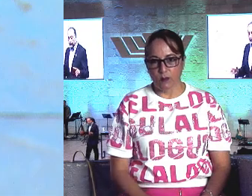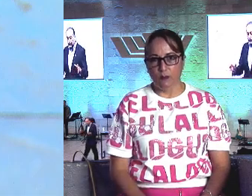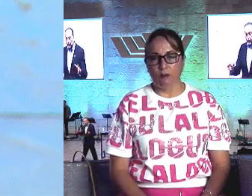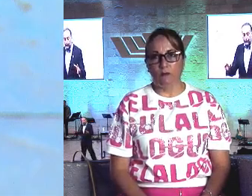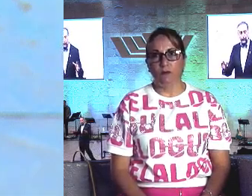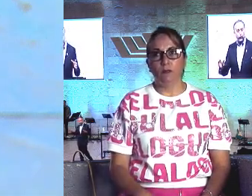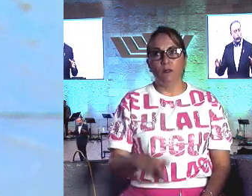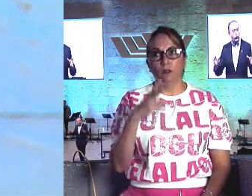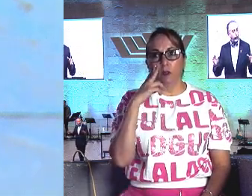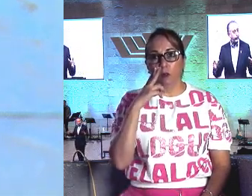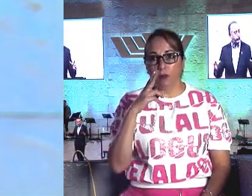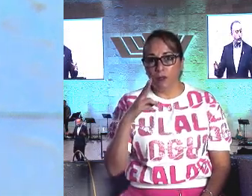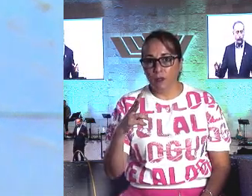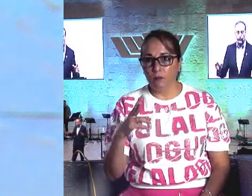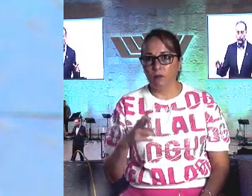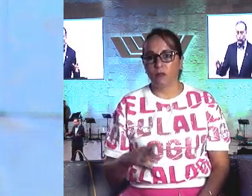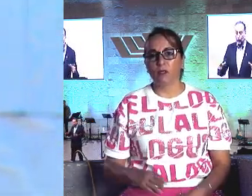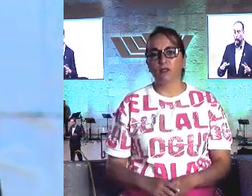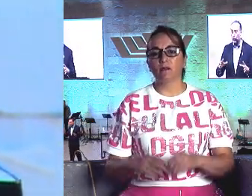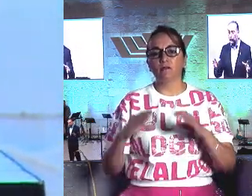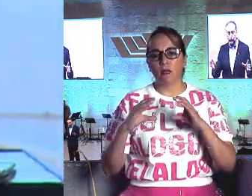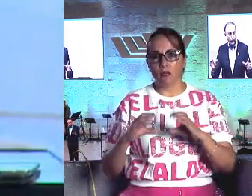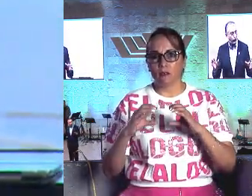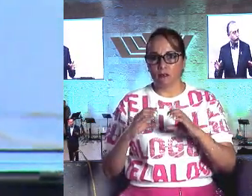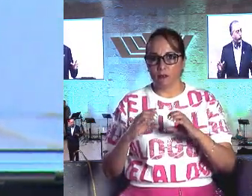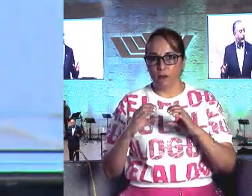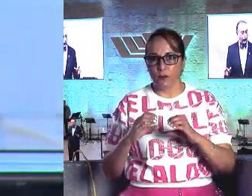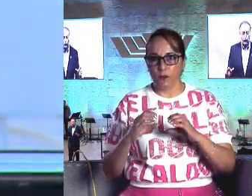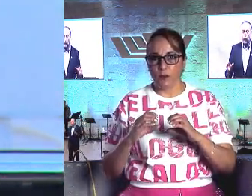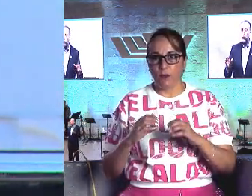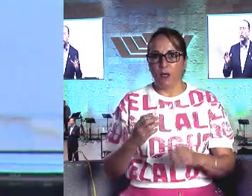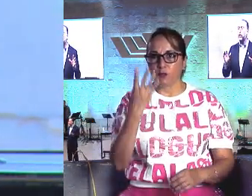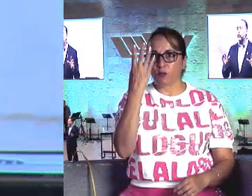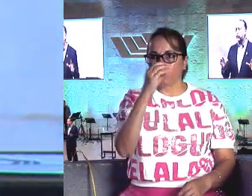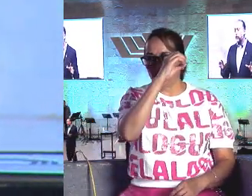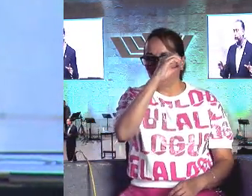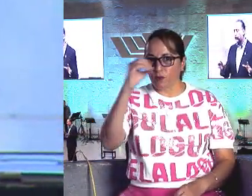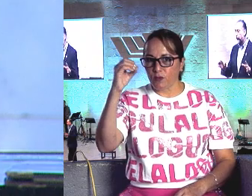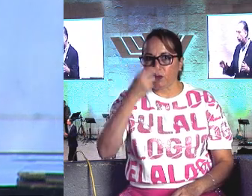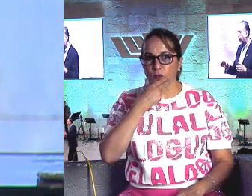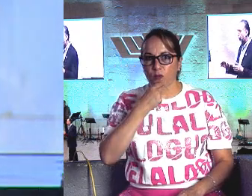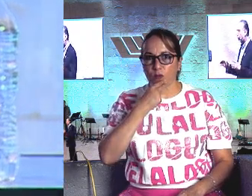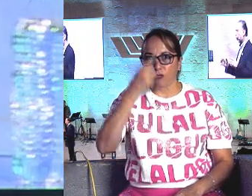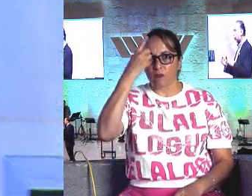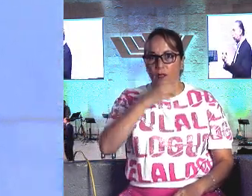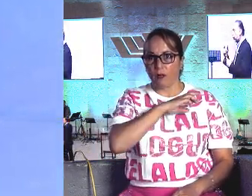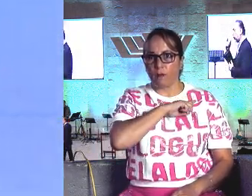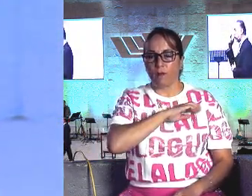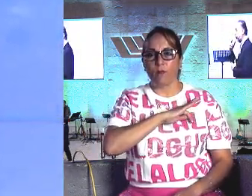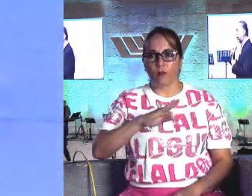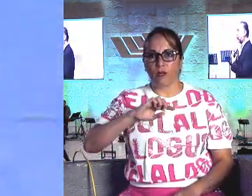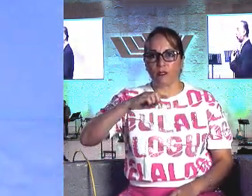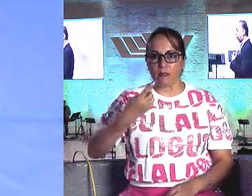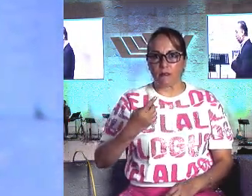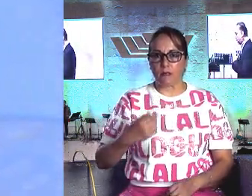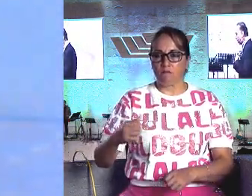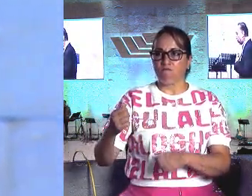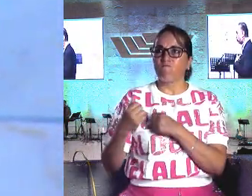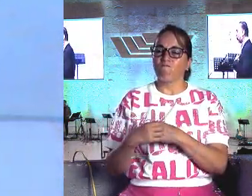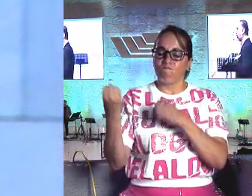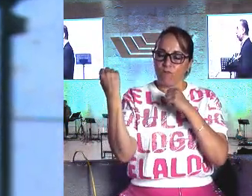físicamente capacitó a su ejército, a esos hombres, mejor dicho, para que fueran un poderoso ejército, pero espiritual